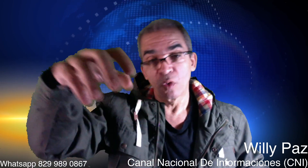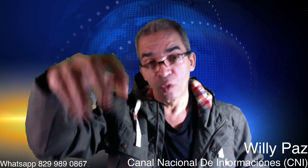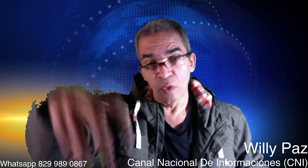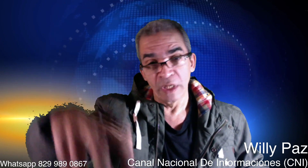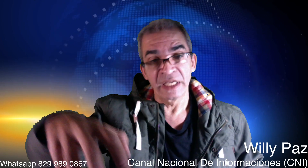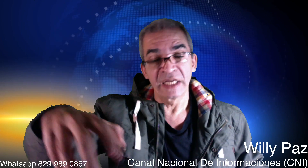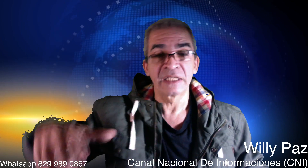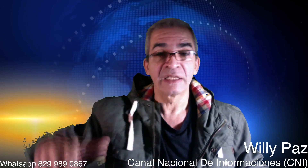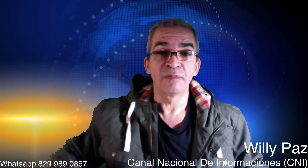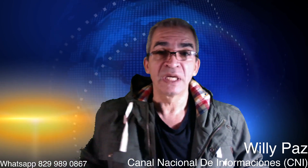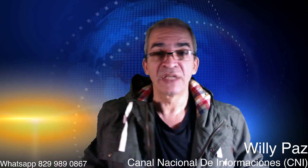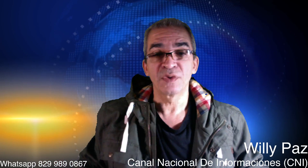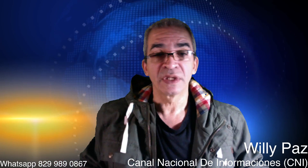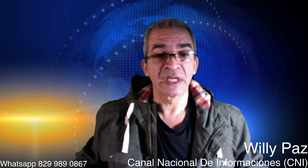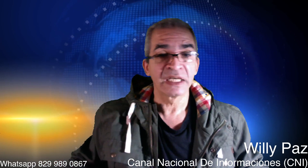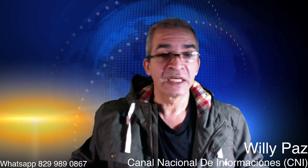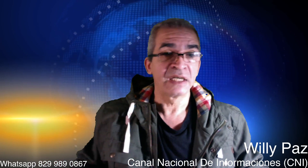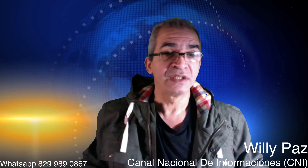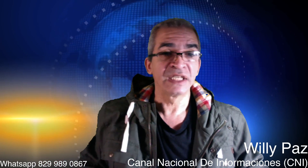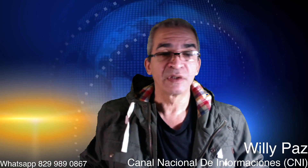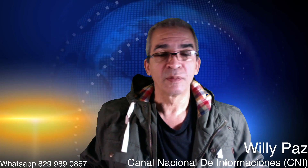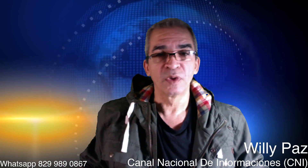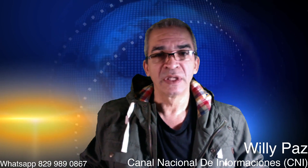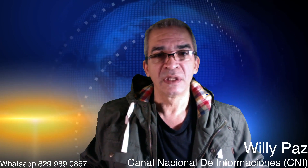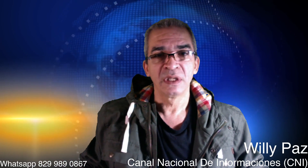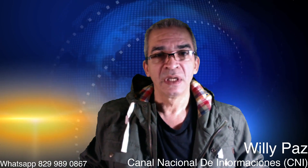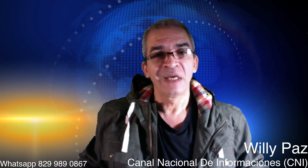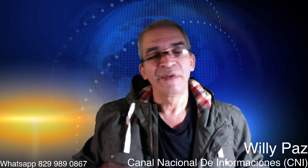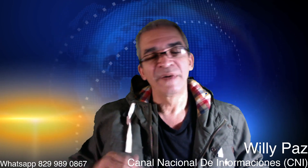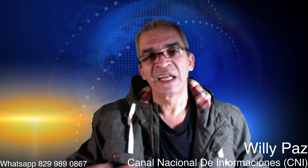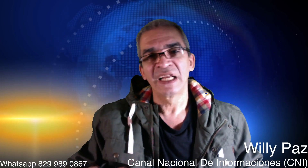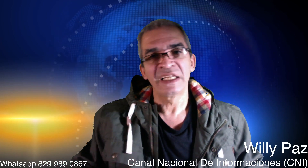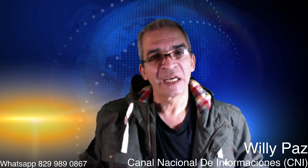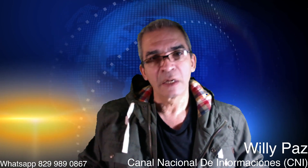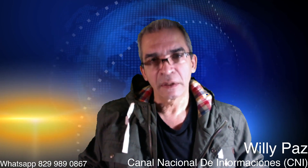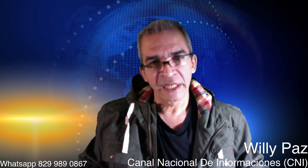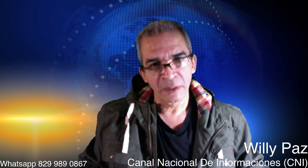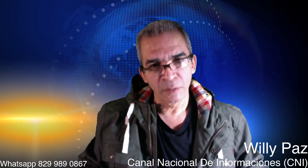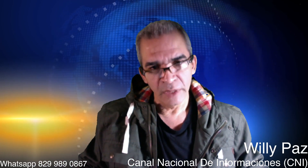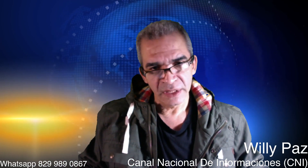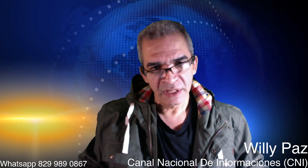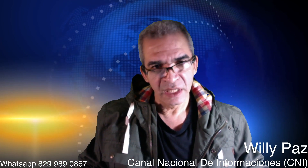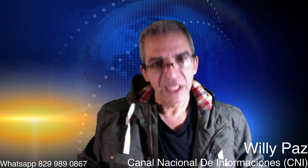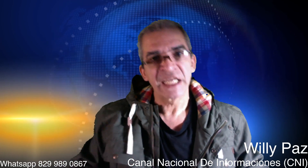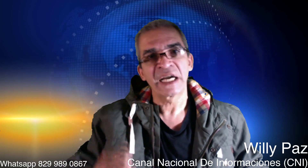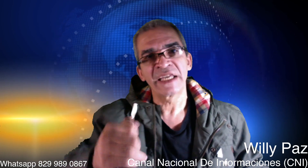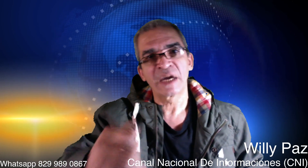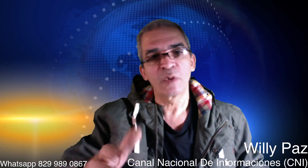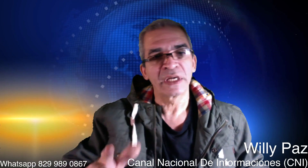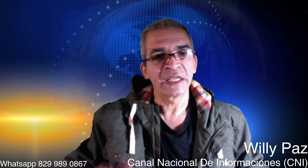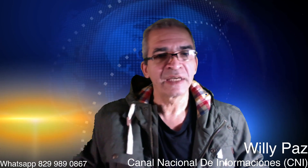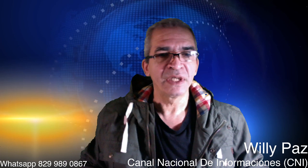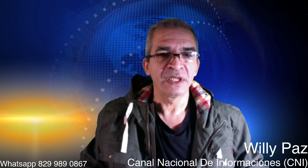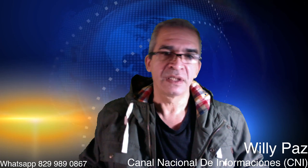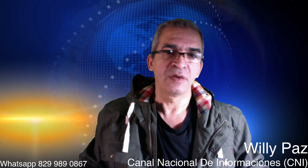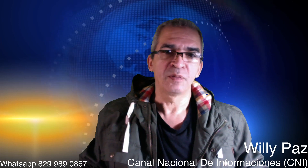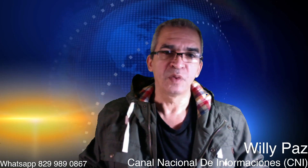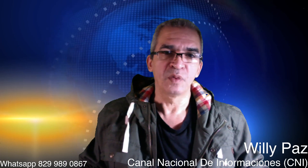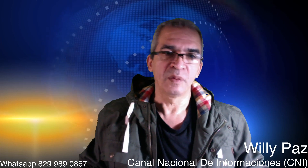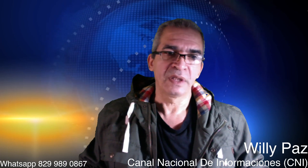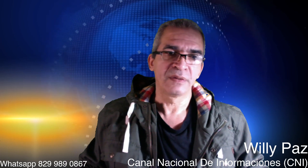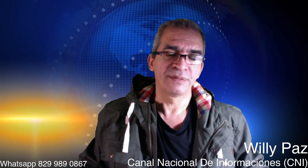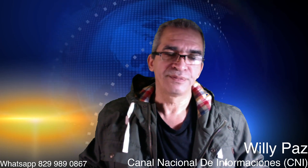pero cualquiera que esté en Palacio, que tenga cierto poder, le baja la línea a cualquier juez y a cualquier